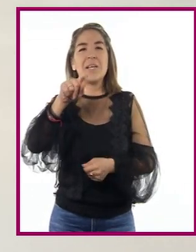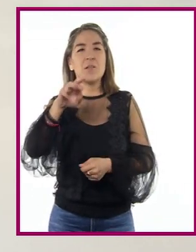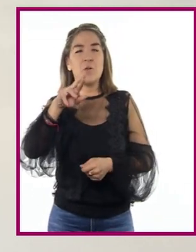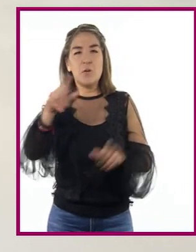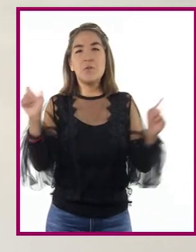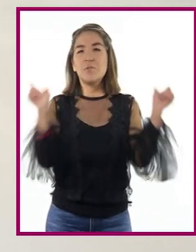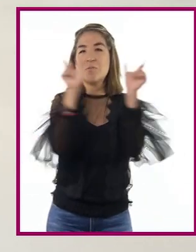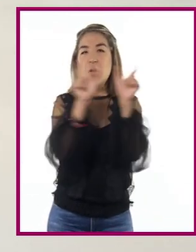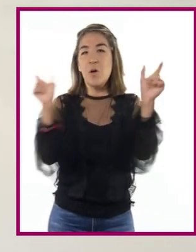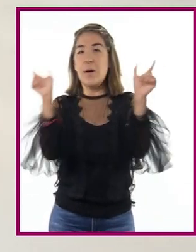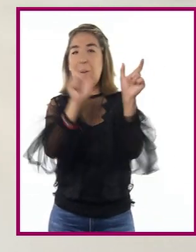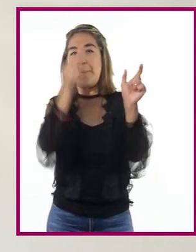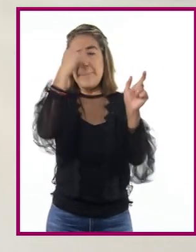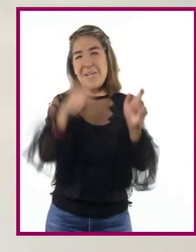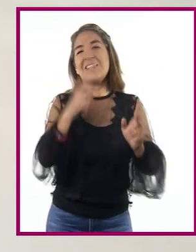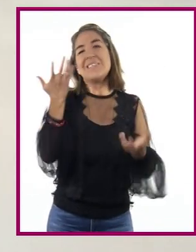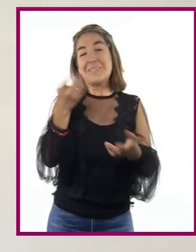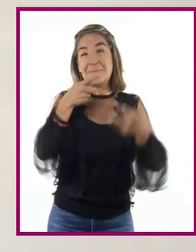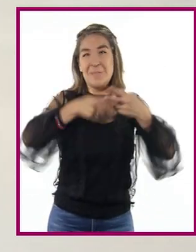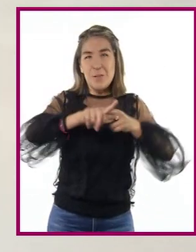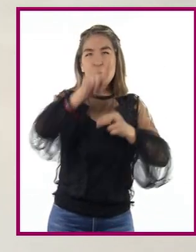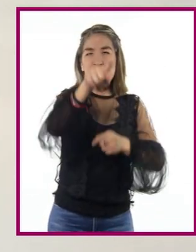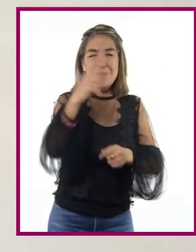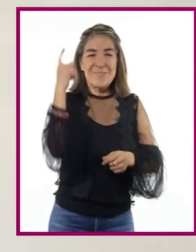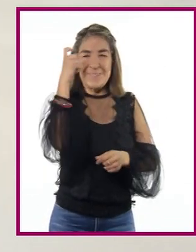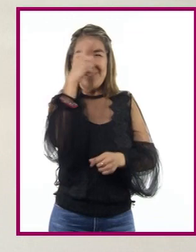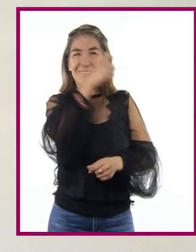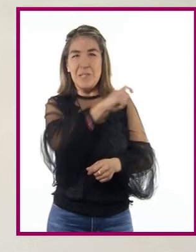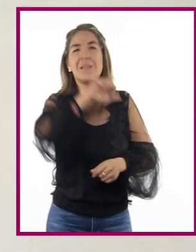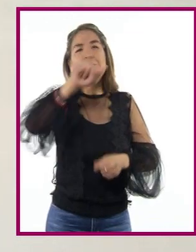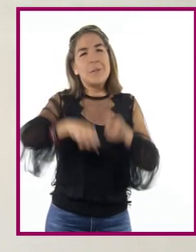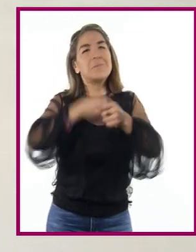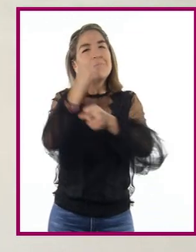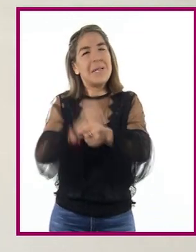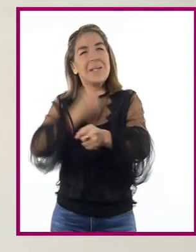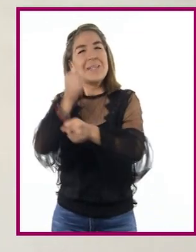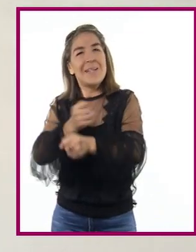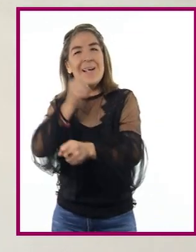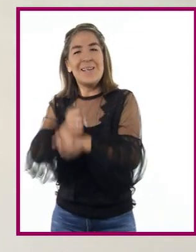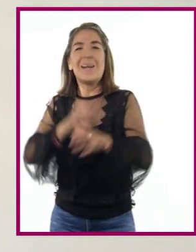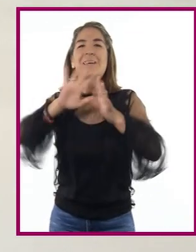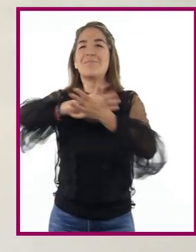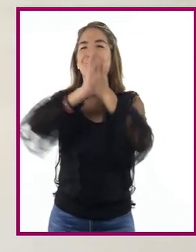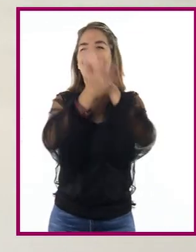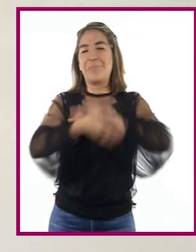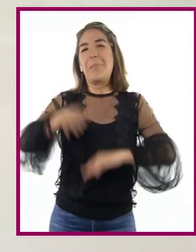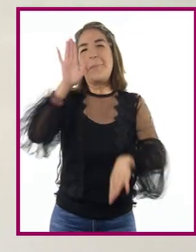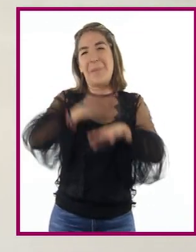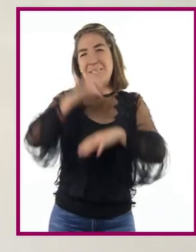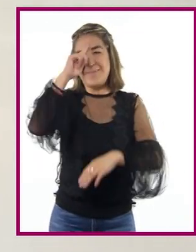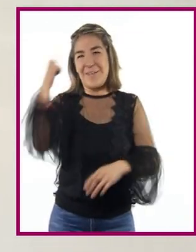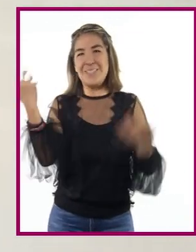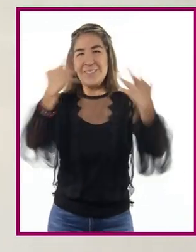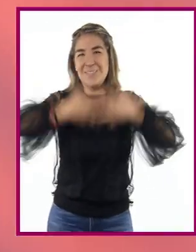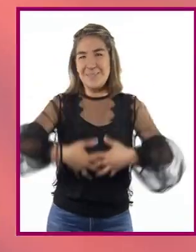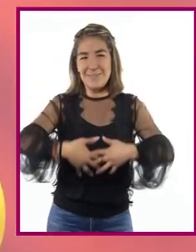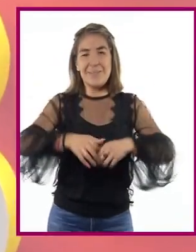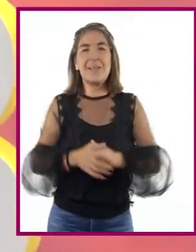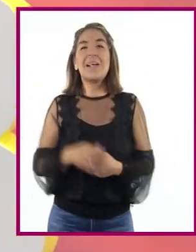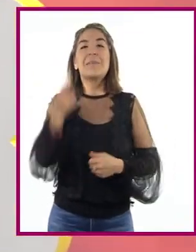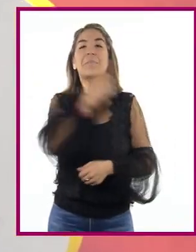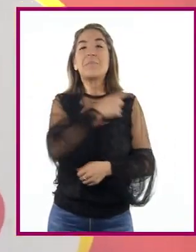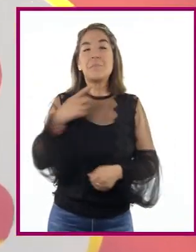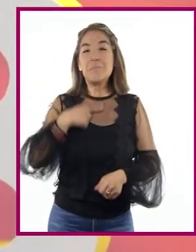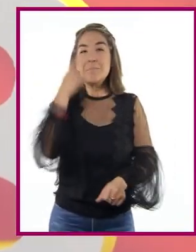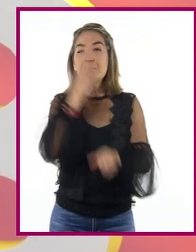quizá puede ser complicado, pero con práctica, poco a poco iremos teniendo mayor habilidad. Lo importante es saber